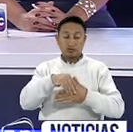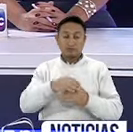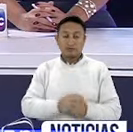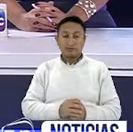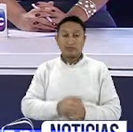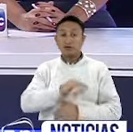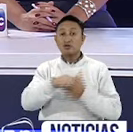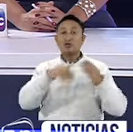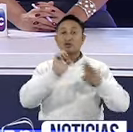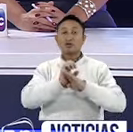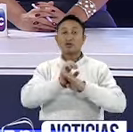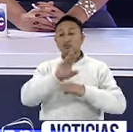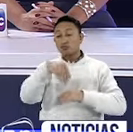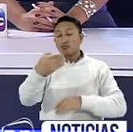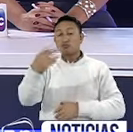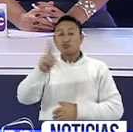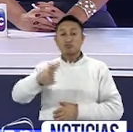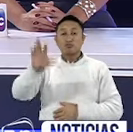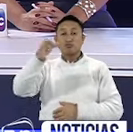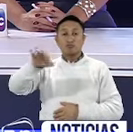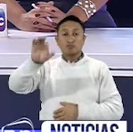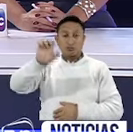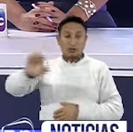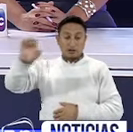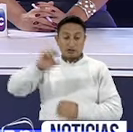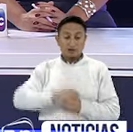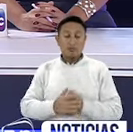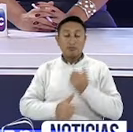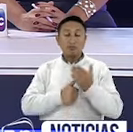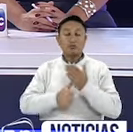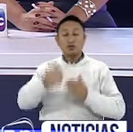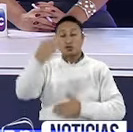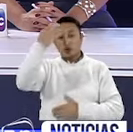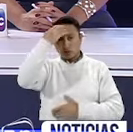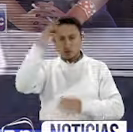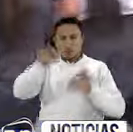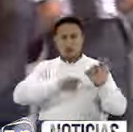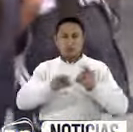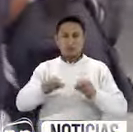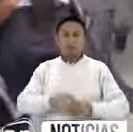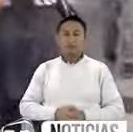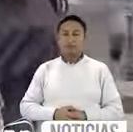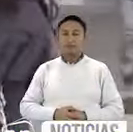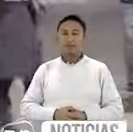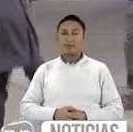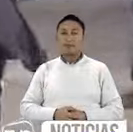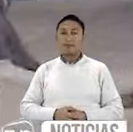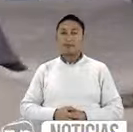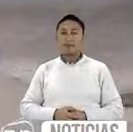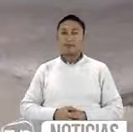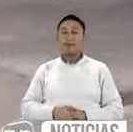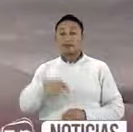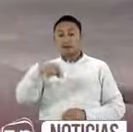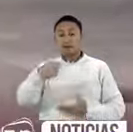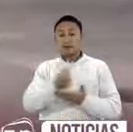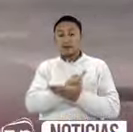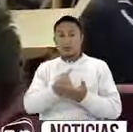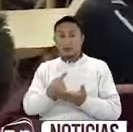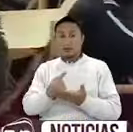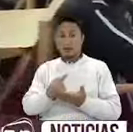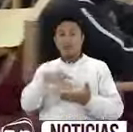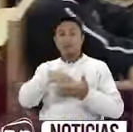en todo el país hasta el 19 de enero, así lo indicó el Ministerio de Educación. En lo que resta de la semana,